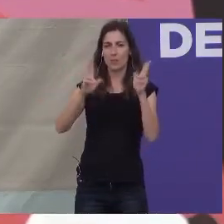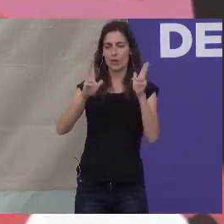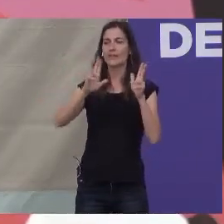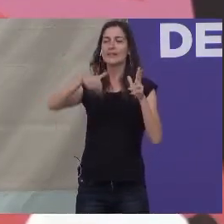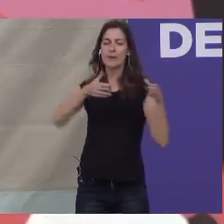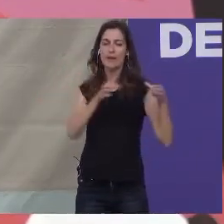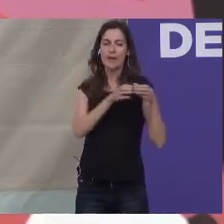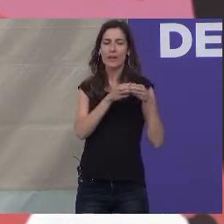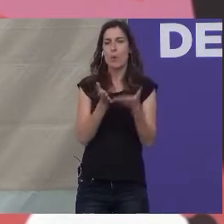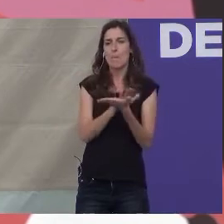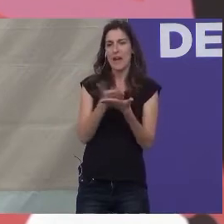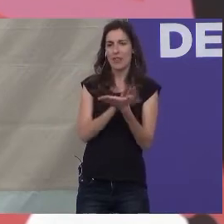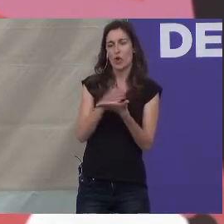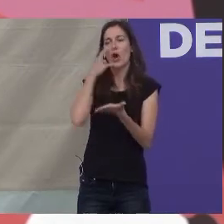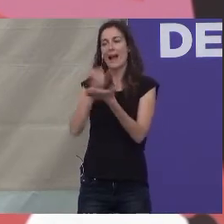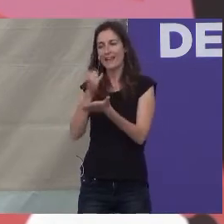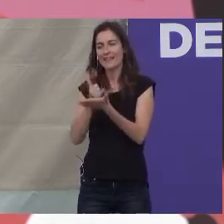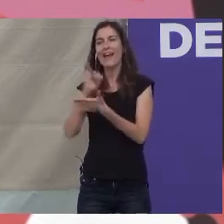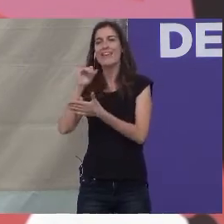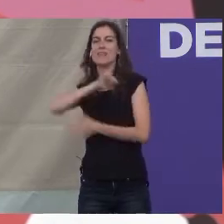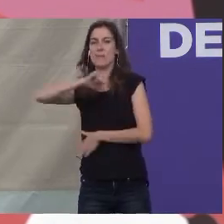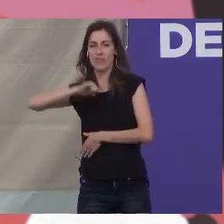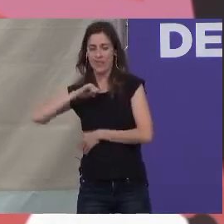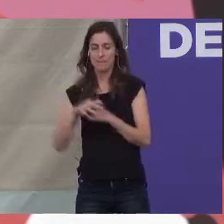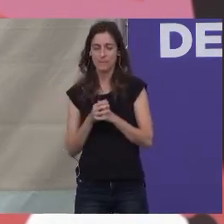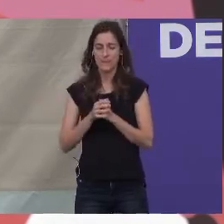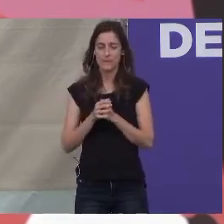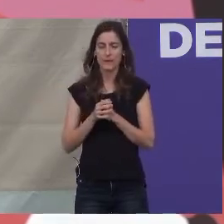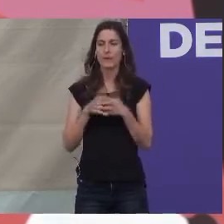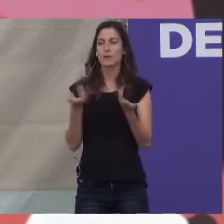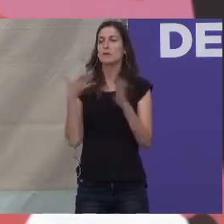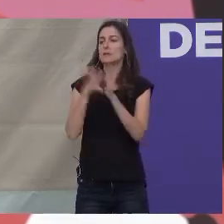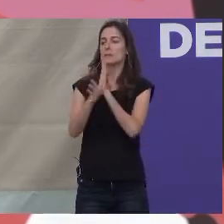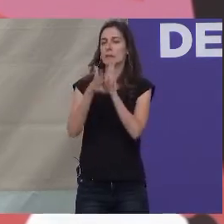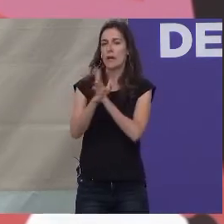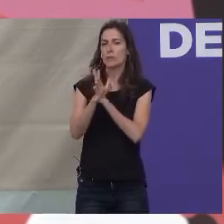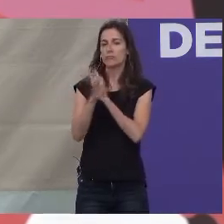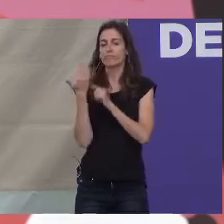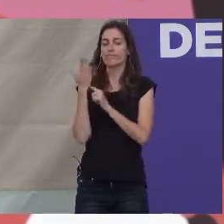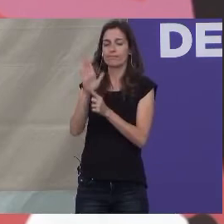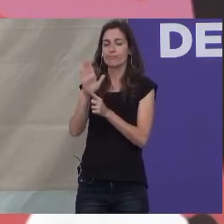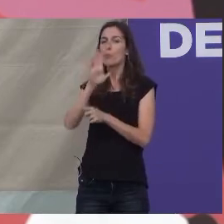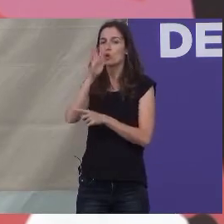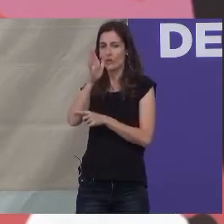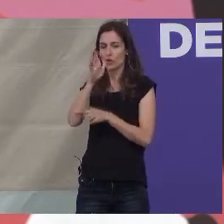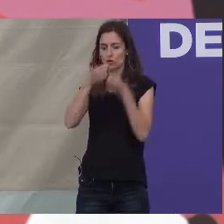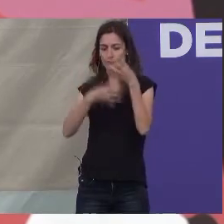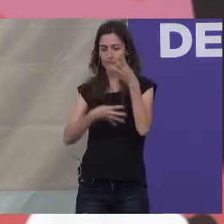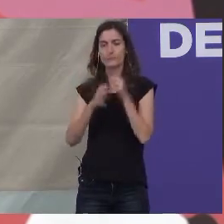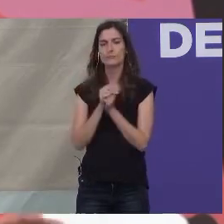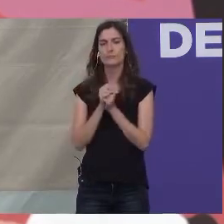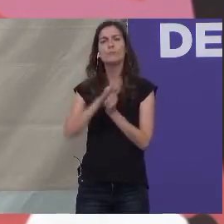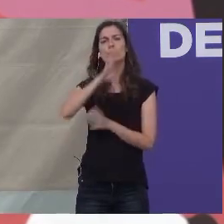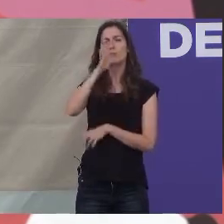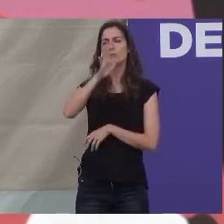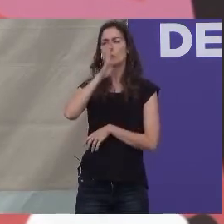también del equipo de Mediación, Garantías e Independencia. Voy a explicar un poco las razones por las cuales me presento. Y hay algunas